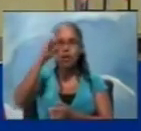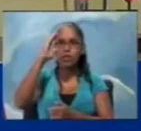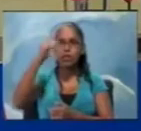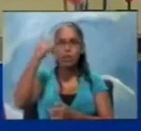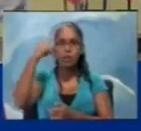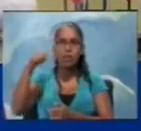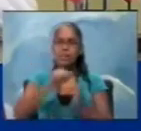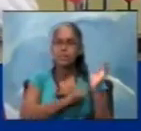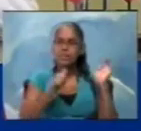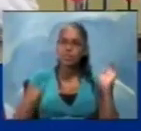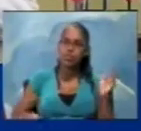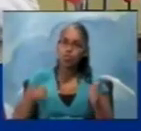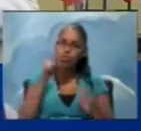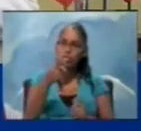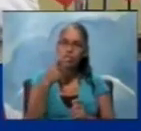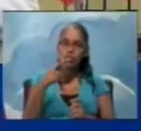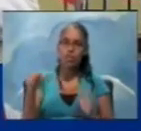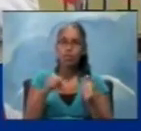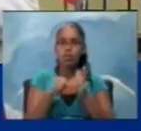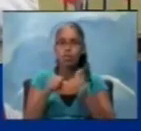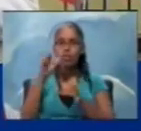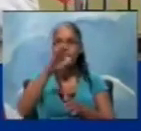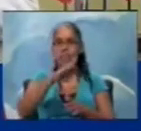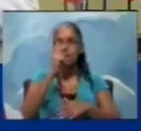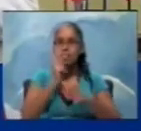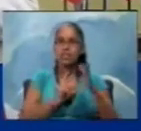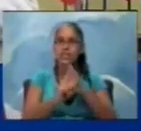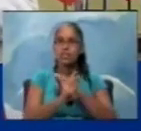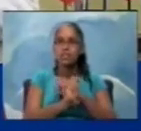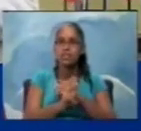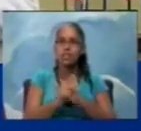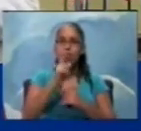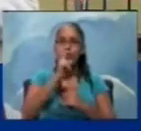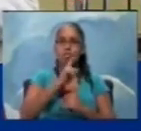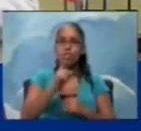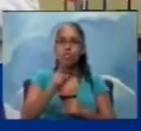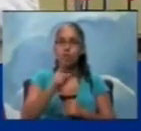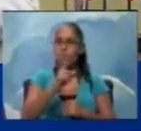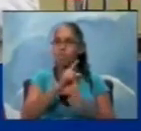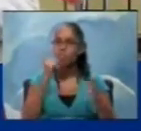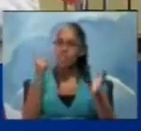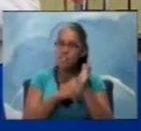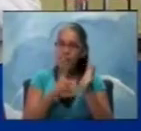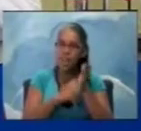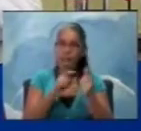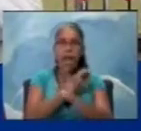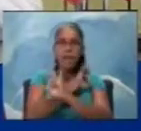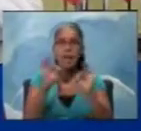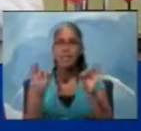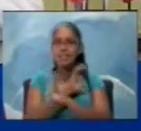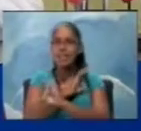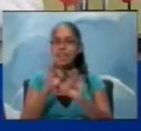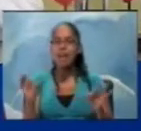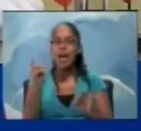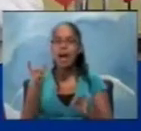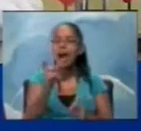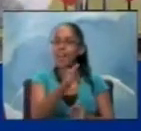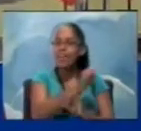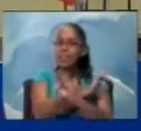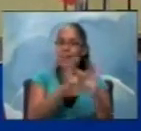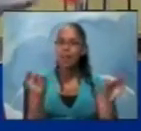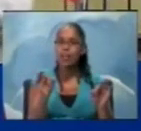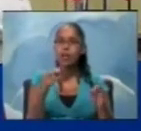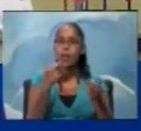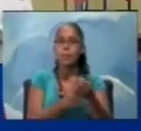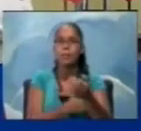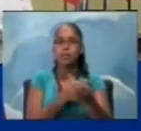que el Señor te diga dónde está el versículo. Amén. No debáis a nadie nada. Ay, hermano,